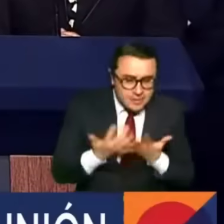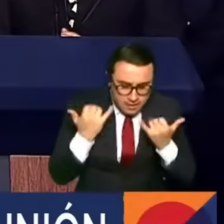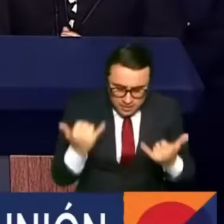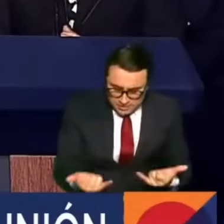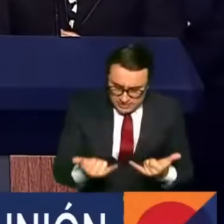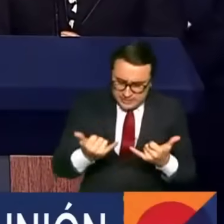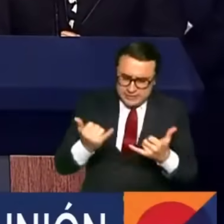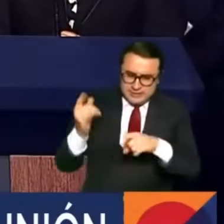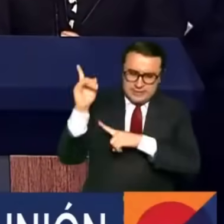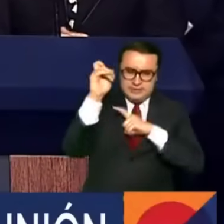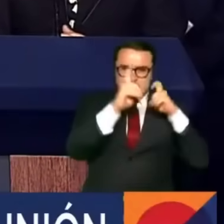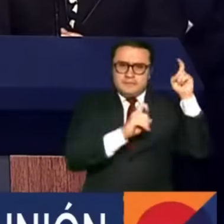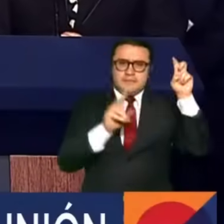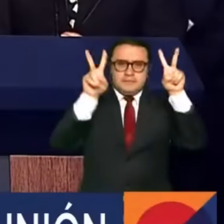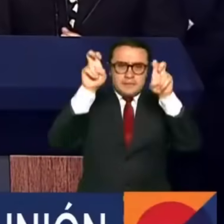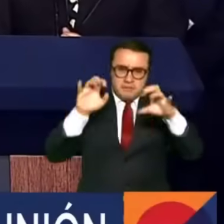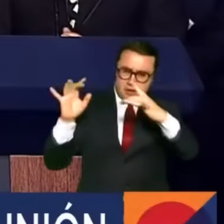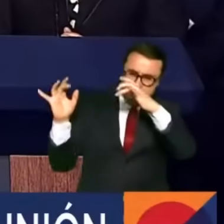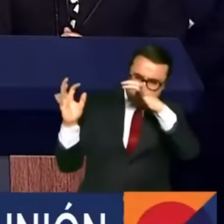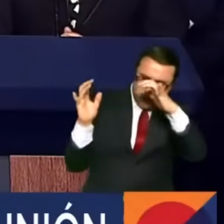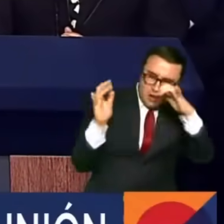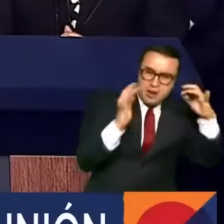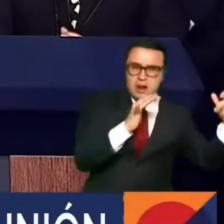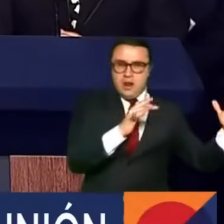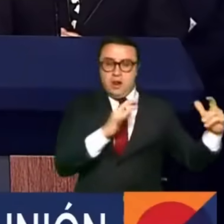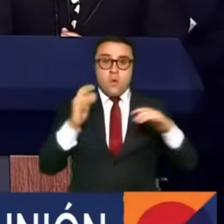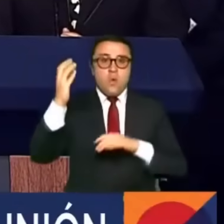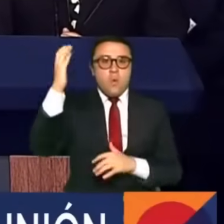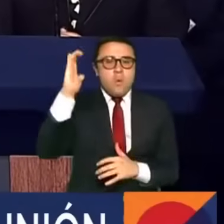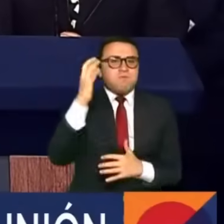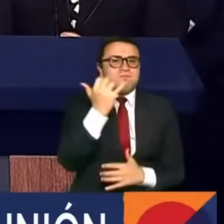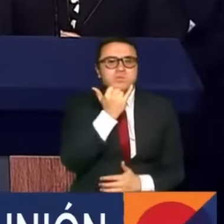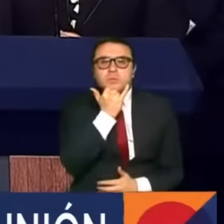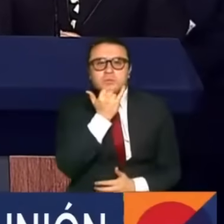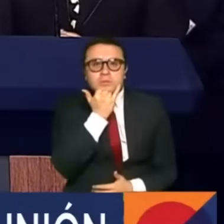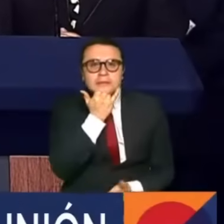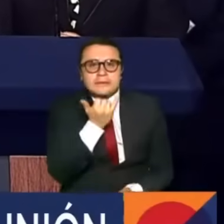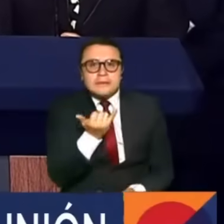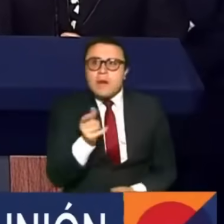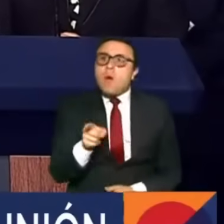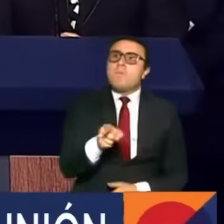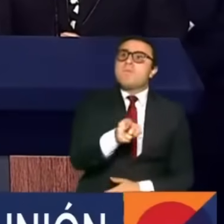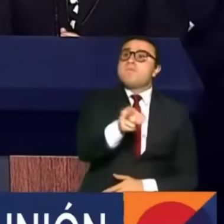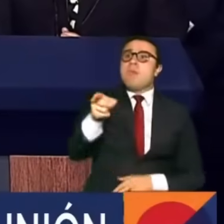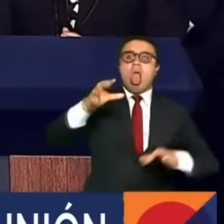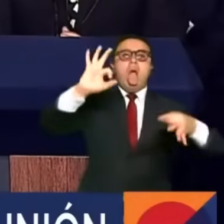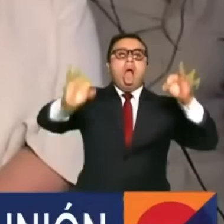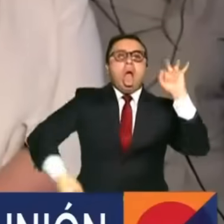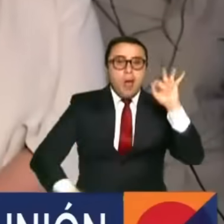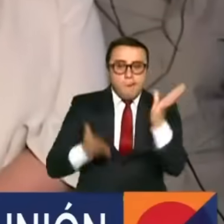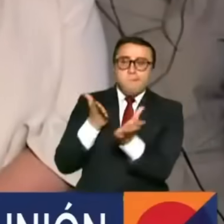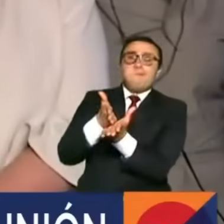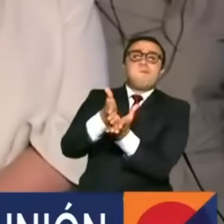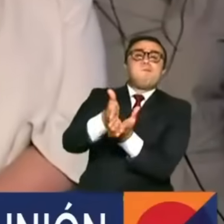alrededor del conflicto armado colombiano, es que sigue existiendo la impunidad.